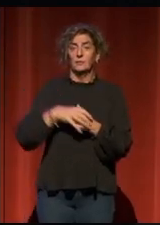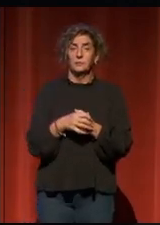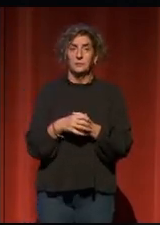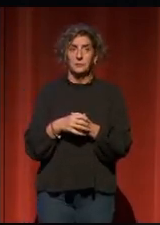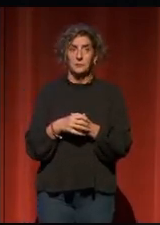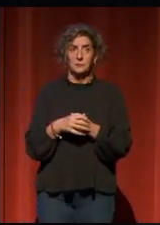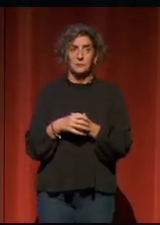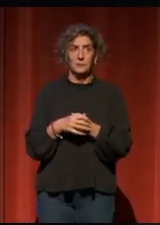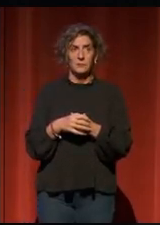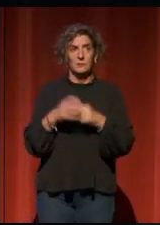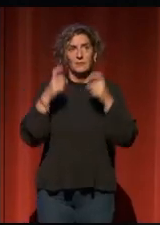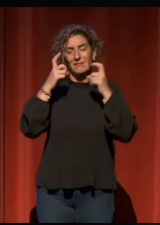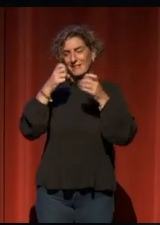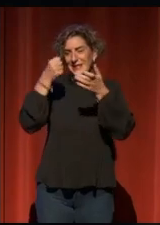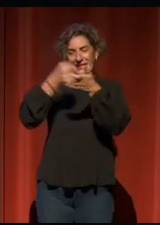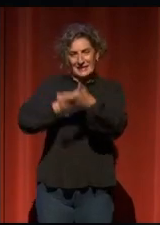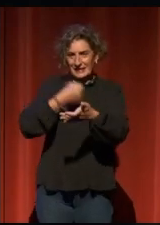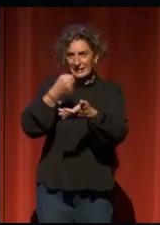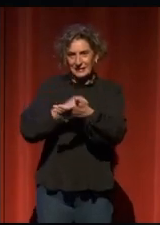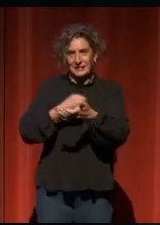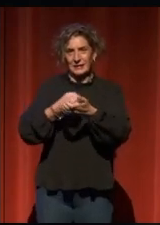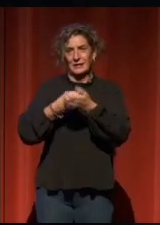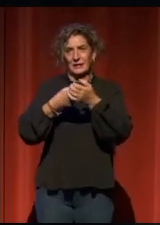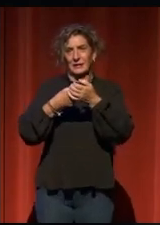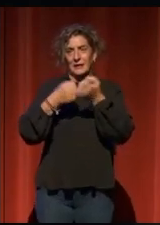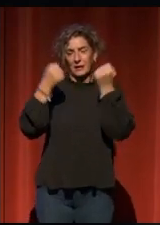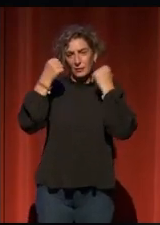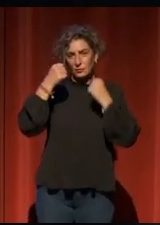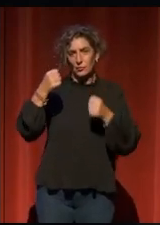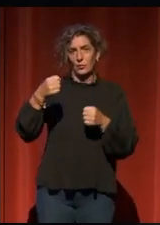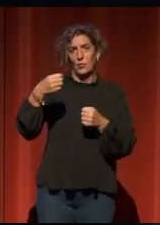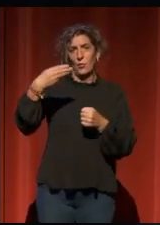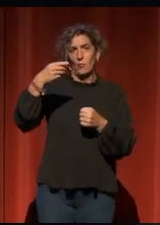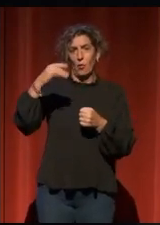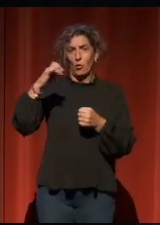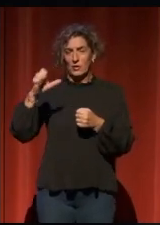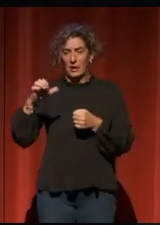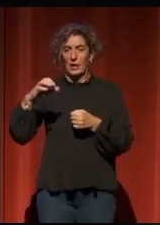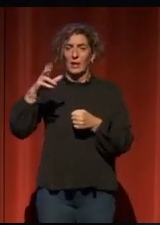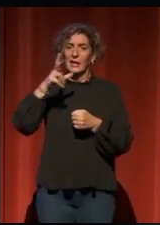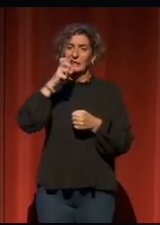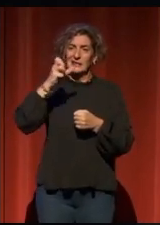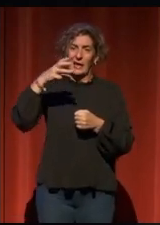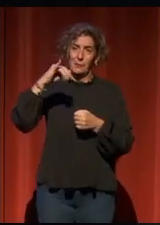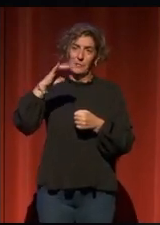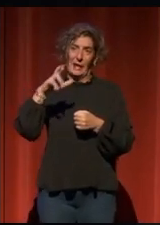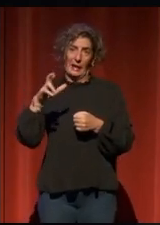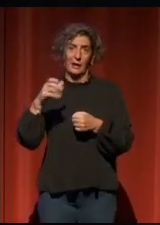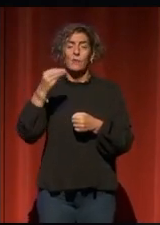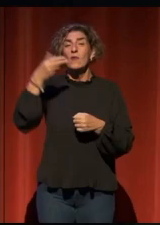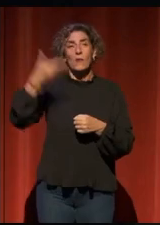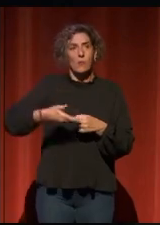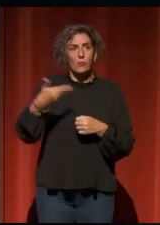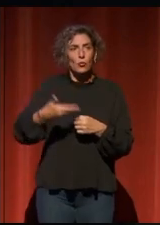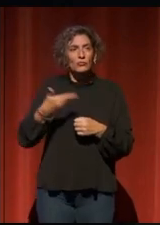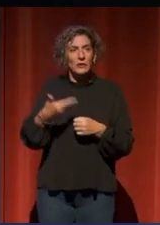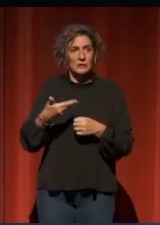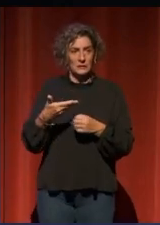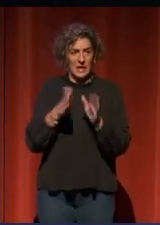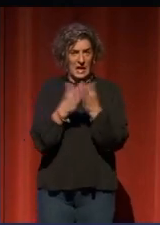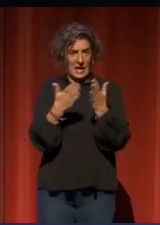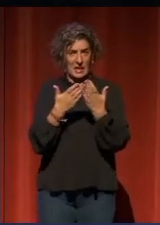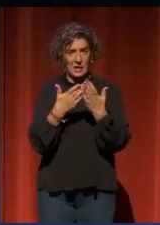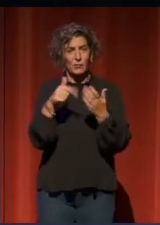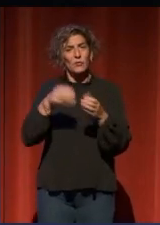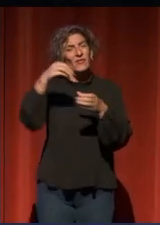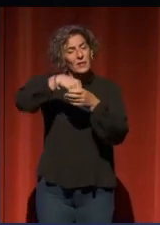insistir en los estudios de Roger Chartier, en la importancia social del libro frente a